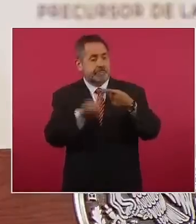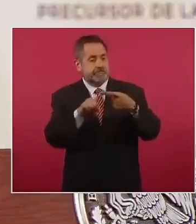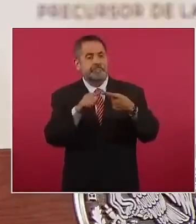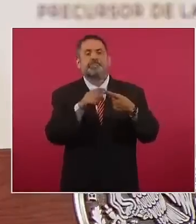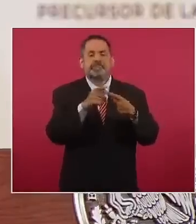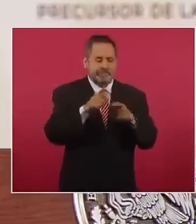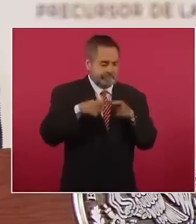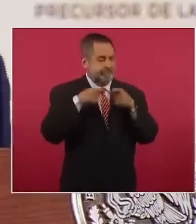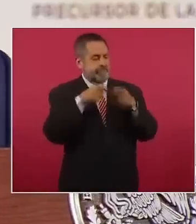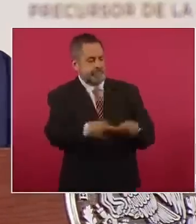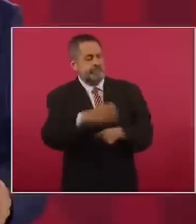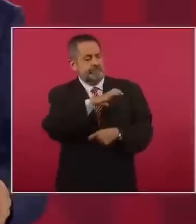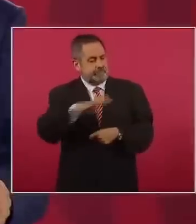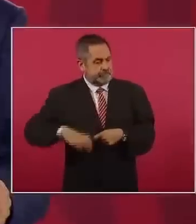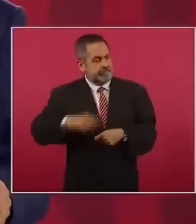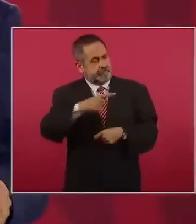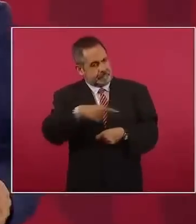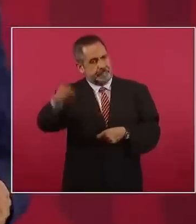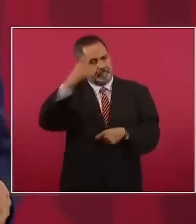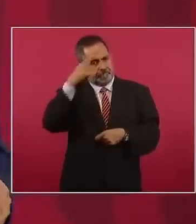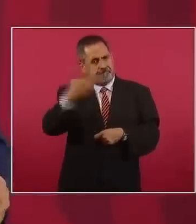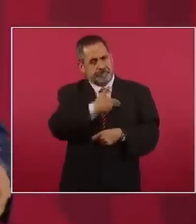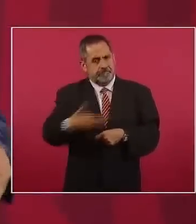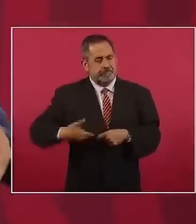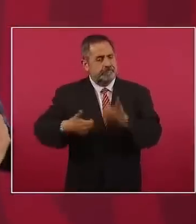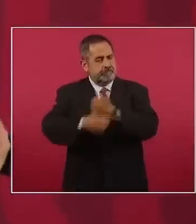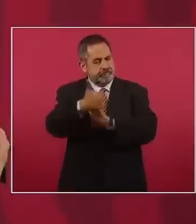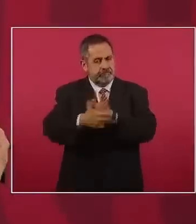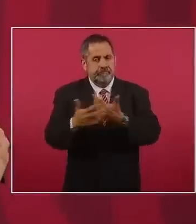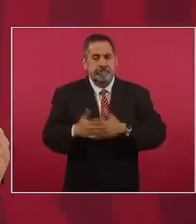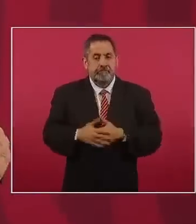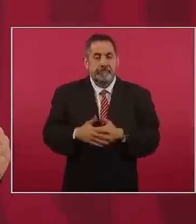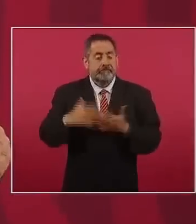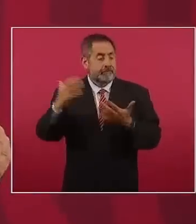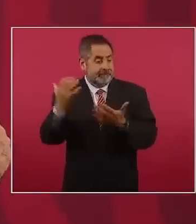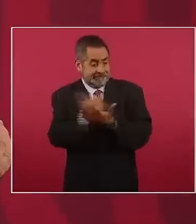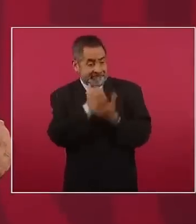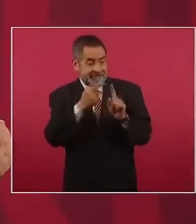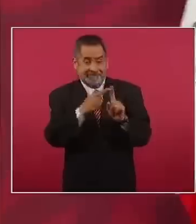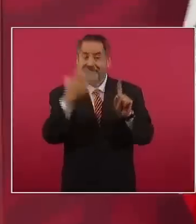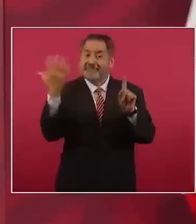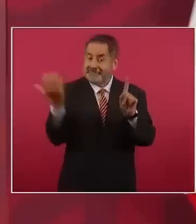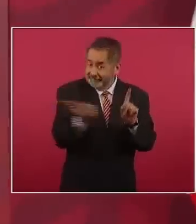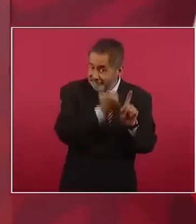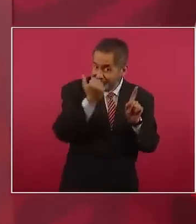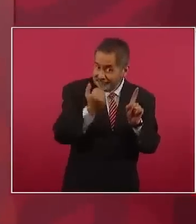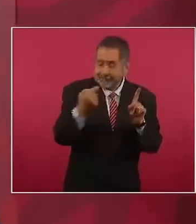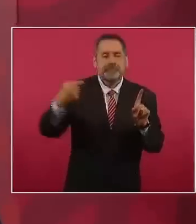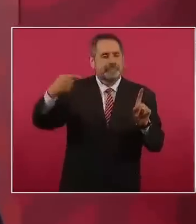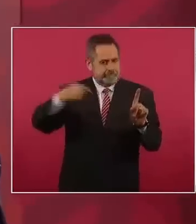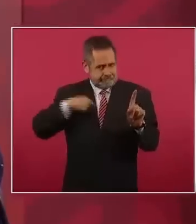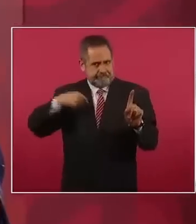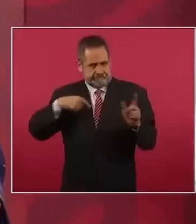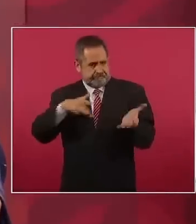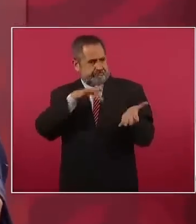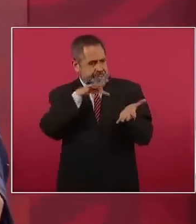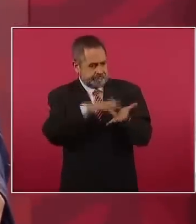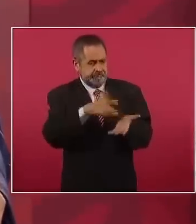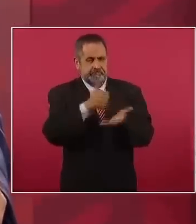Y al que gane la encuesta, a ese es al que yo voy a apoyar.